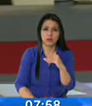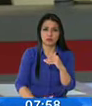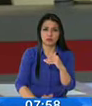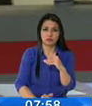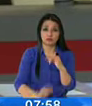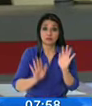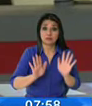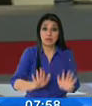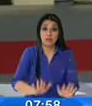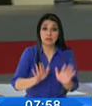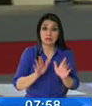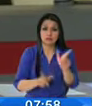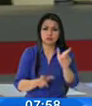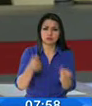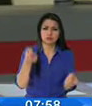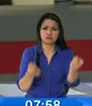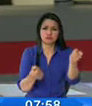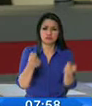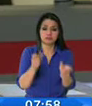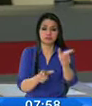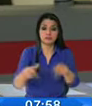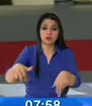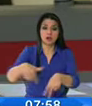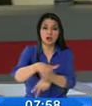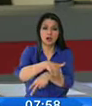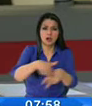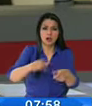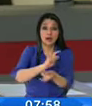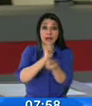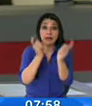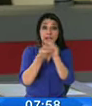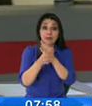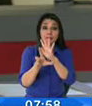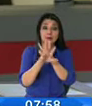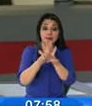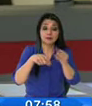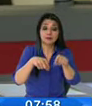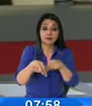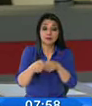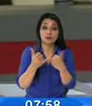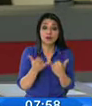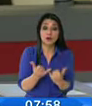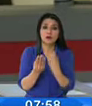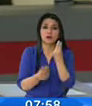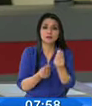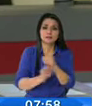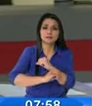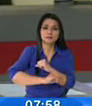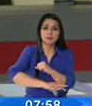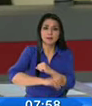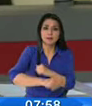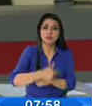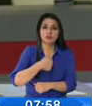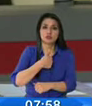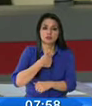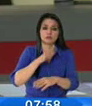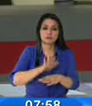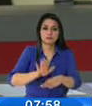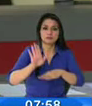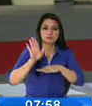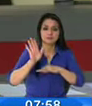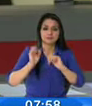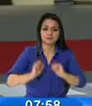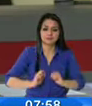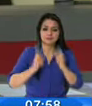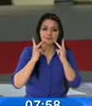el comportamiento de conductores y peatones, de transformar la ley de tránsito vigente, se lanzó la campaña Yo me comprometo.